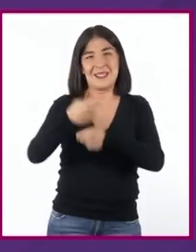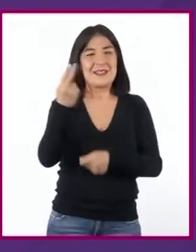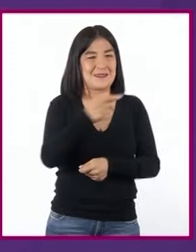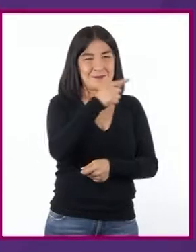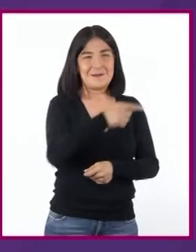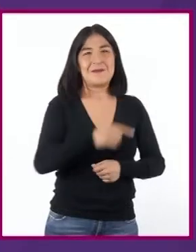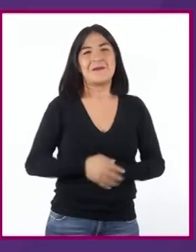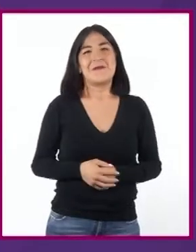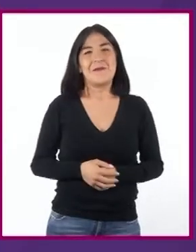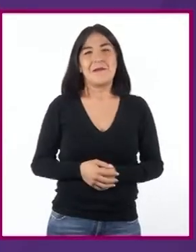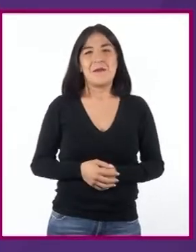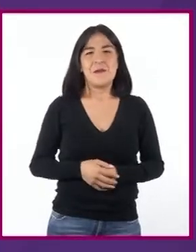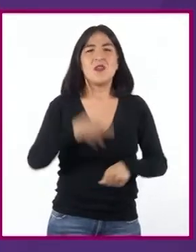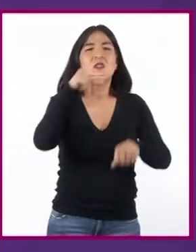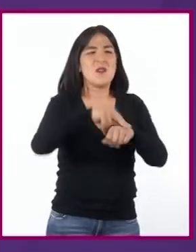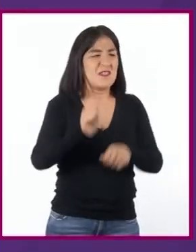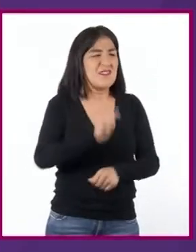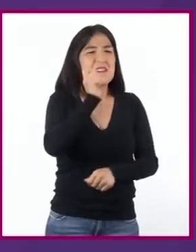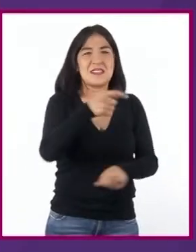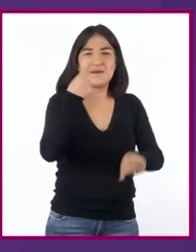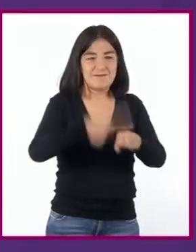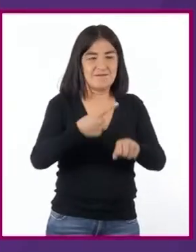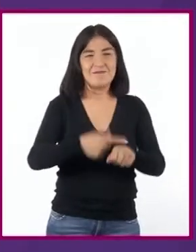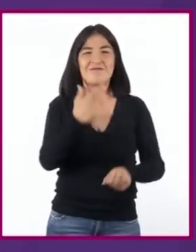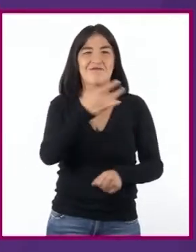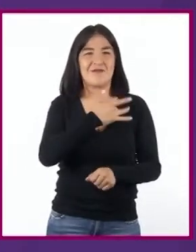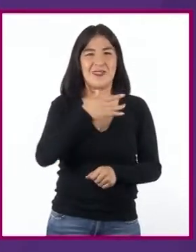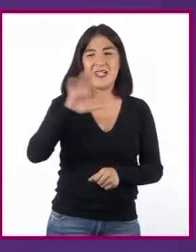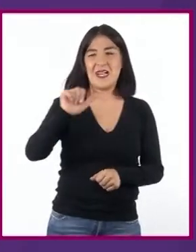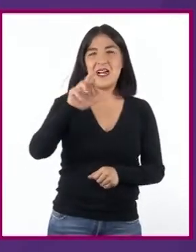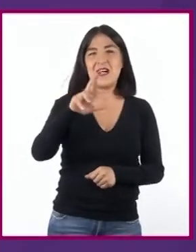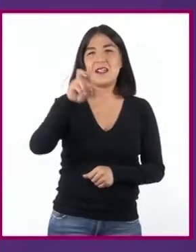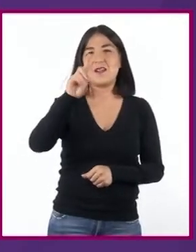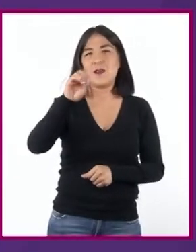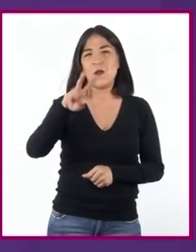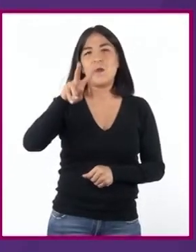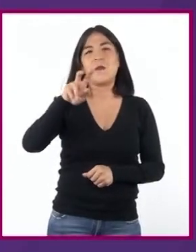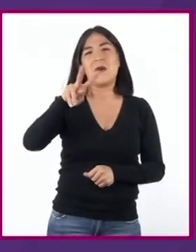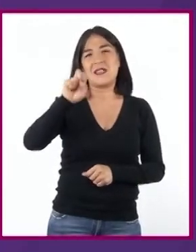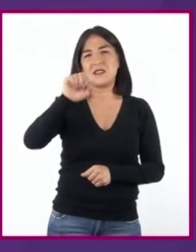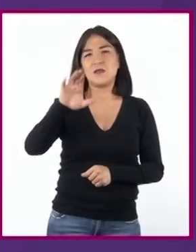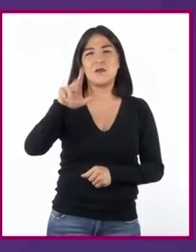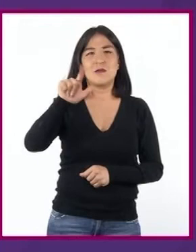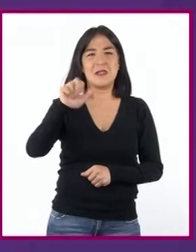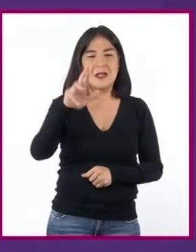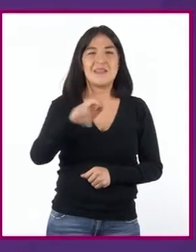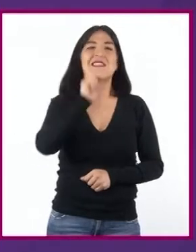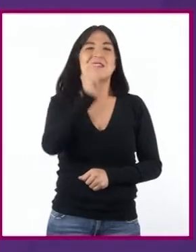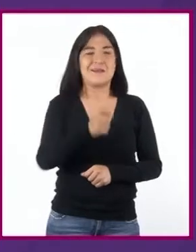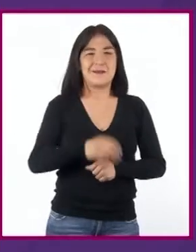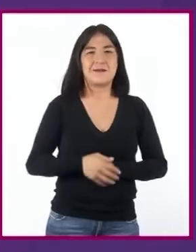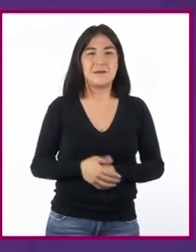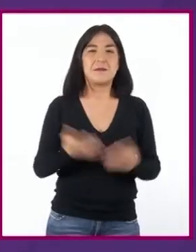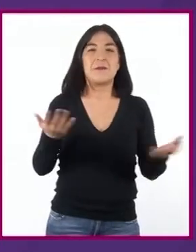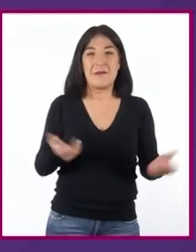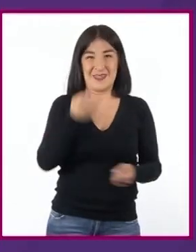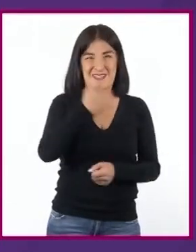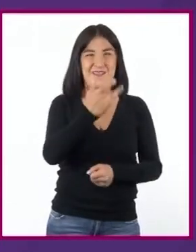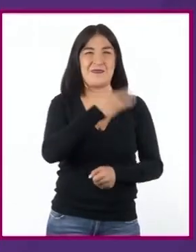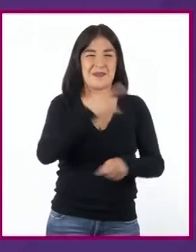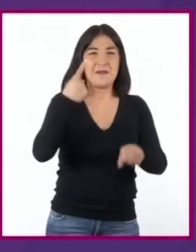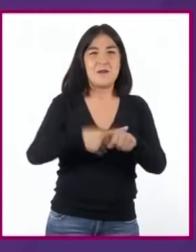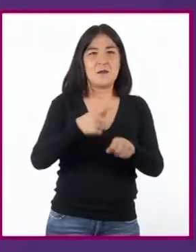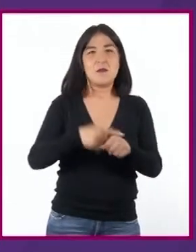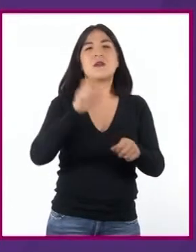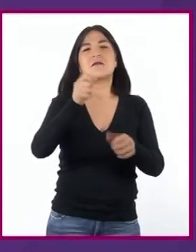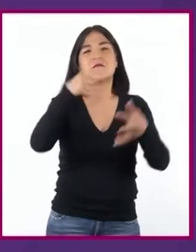usted. Doctor, ¿qué son las enfermedades cardiovasculares? Pues mira, las enfermedades cardiovasculares nosotros las podemos